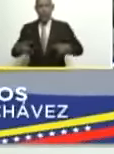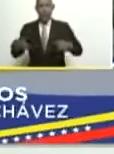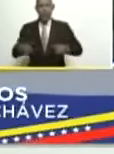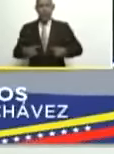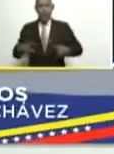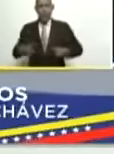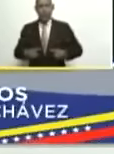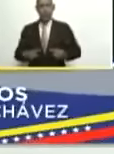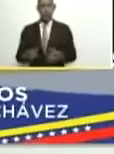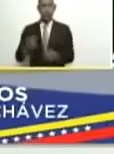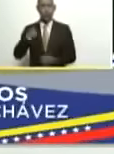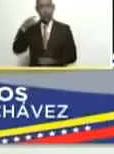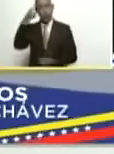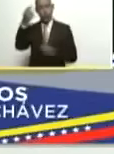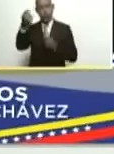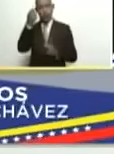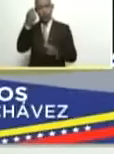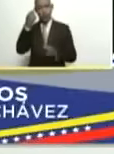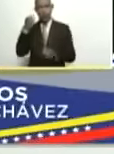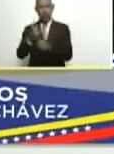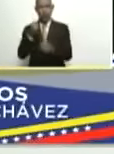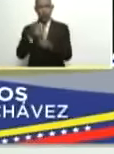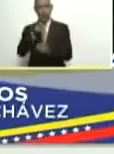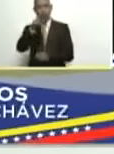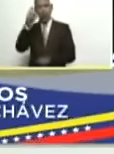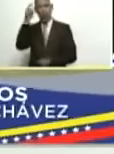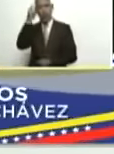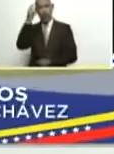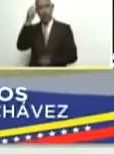Yo recuerdo que estuvimos trabajando dos días,